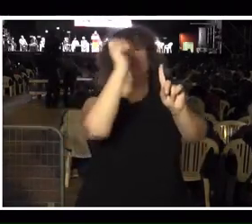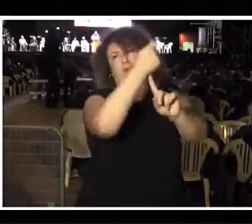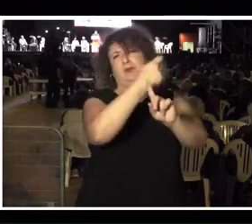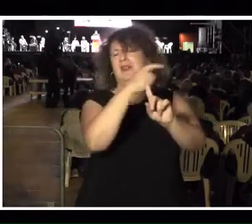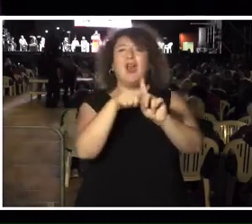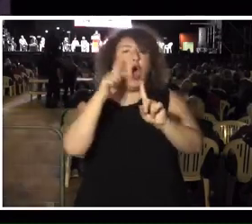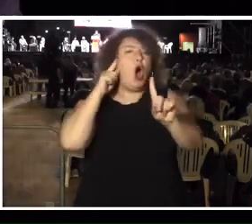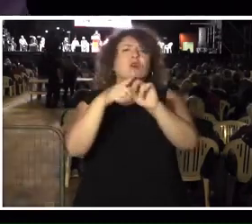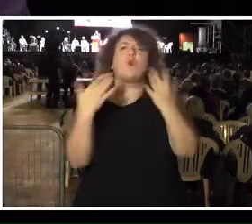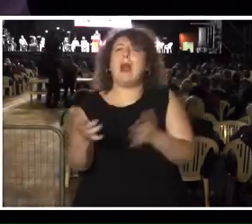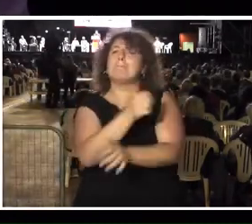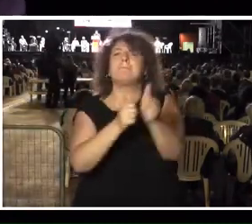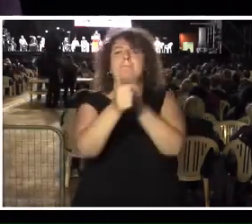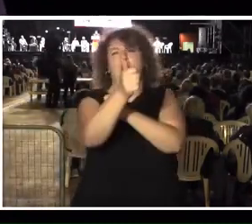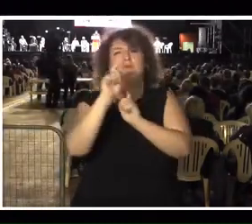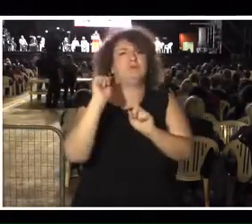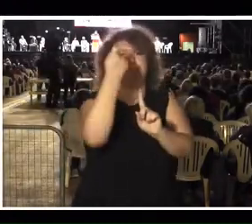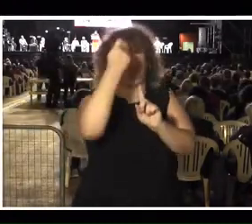prioritarios.